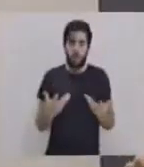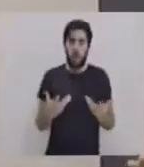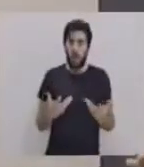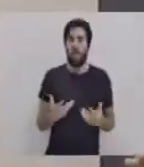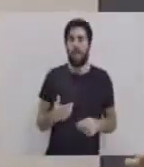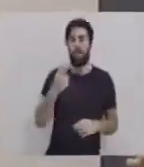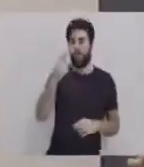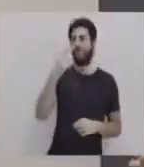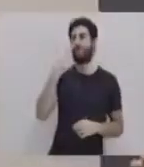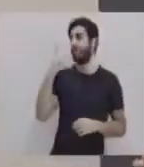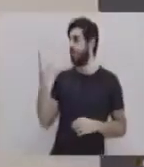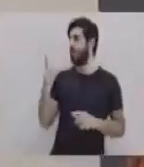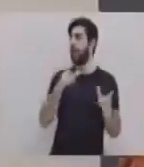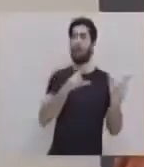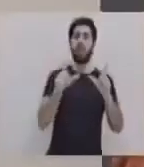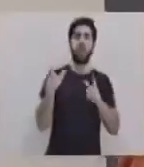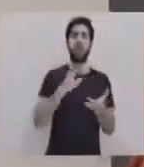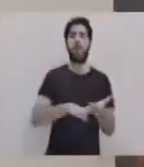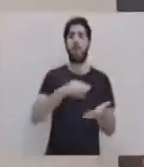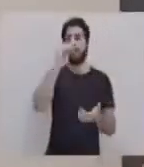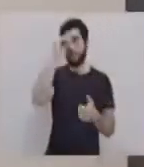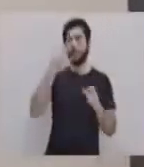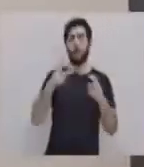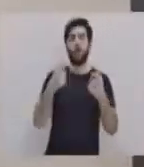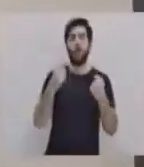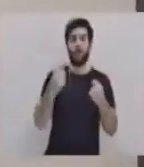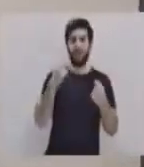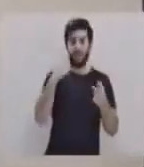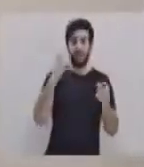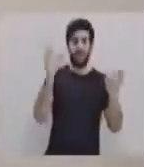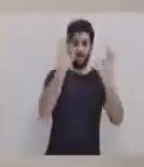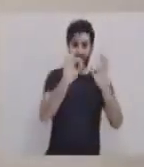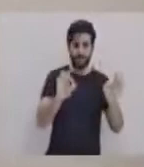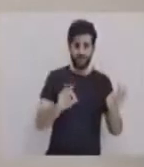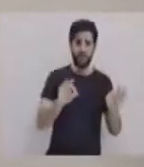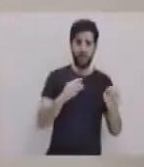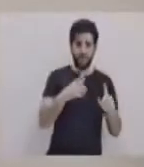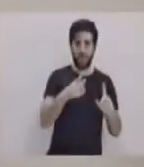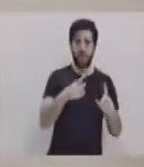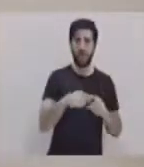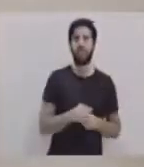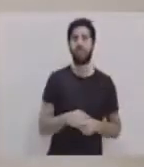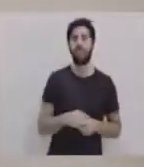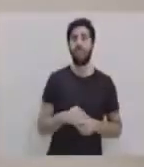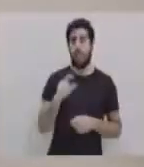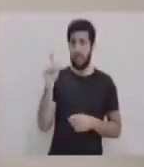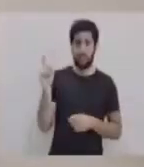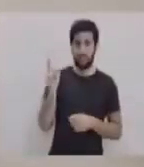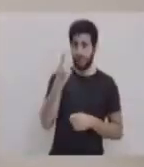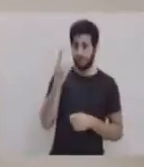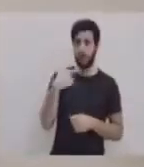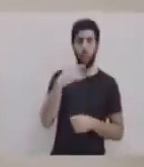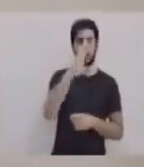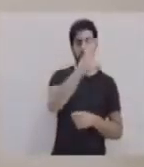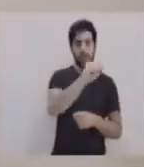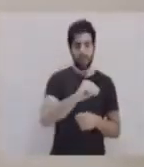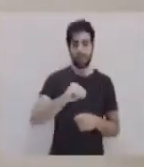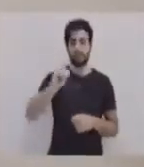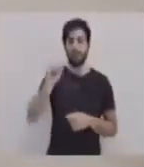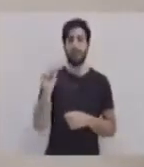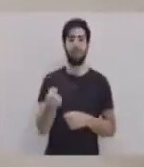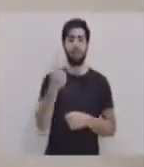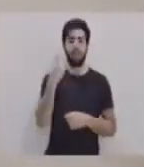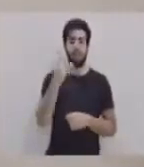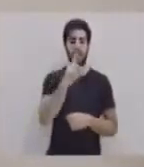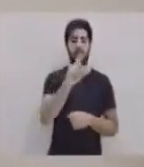punto tenemos que sacar la primera derivada. Y para ello vamos a tomar estos términos que están acá y decimos 3